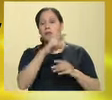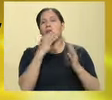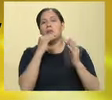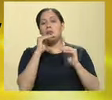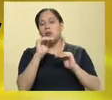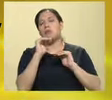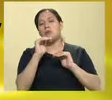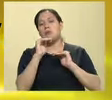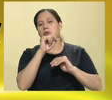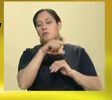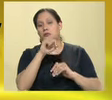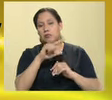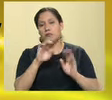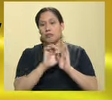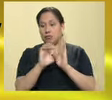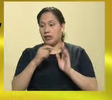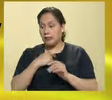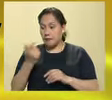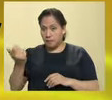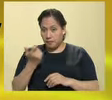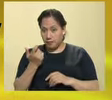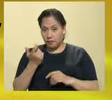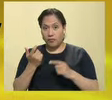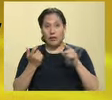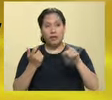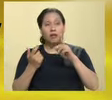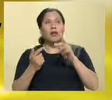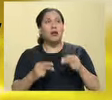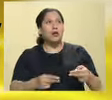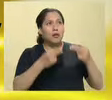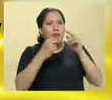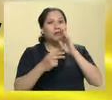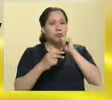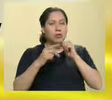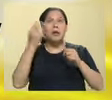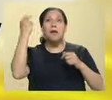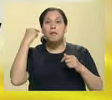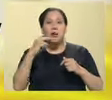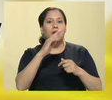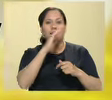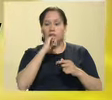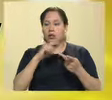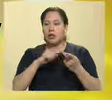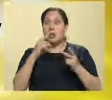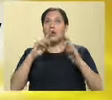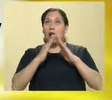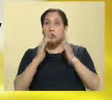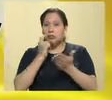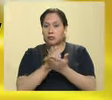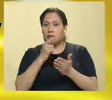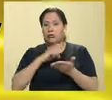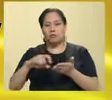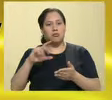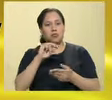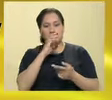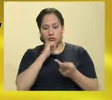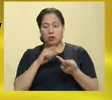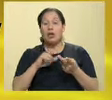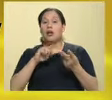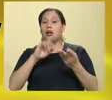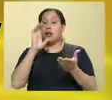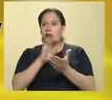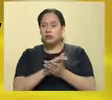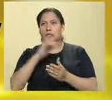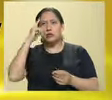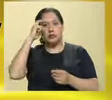hay sueldos con los que nunca vas a poder montar un negocio, viajar, comprar una casa propia, te va a costar trabajo casarte, bla, bla, bla,